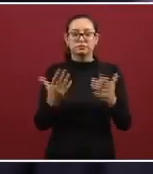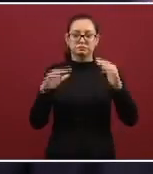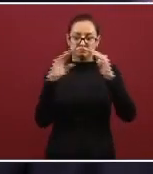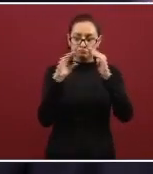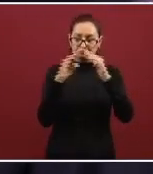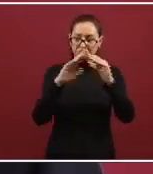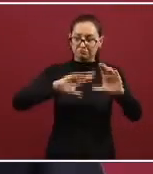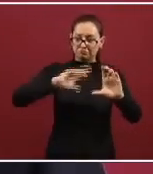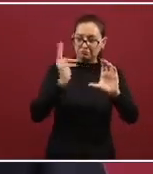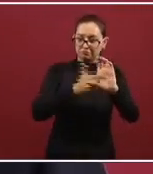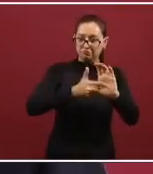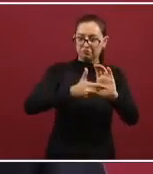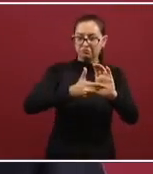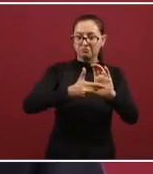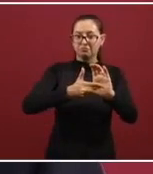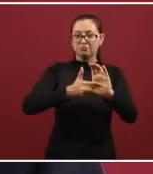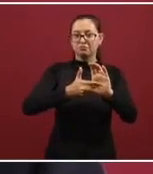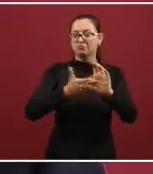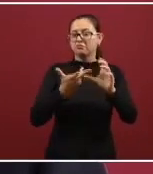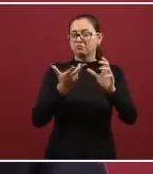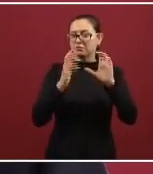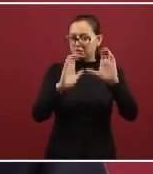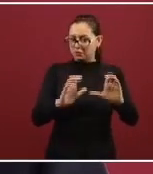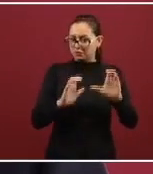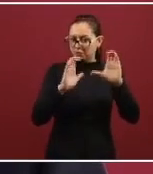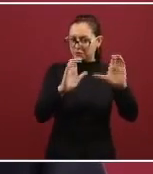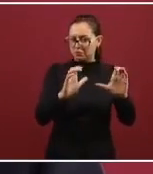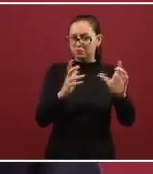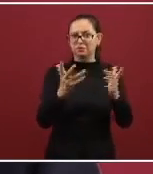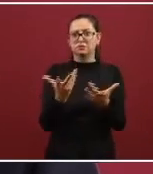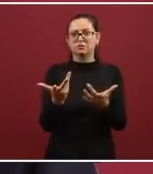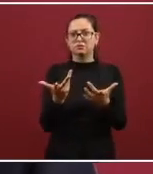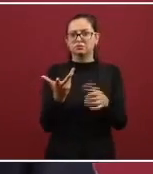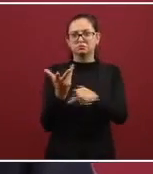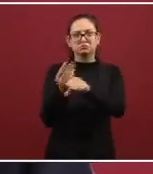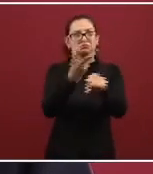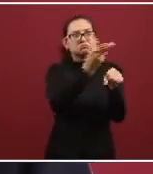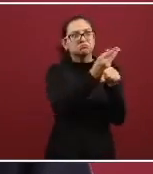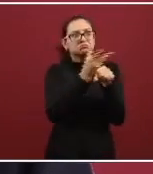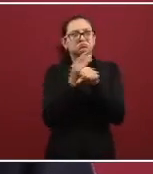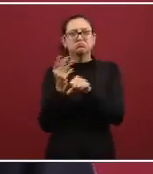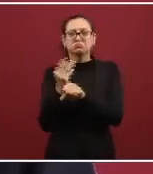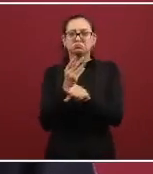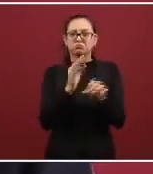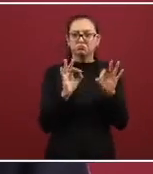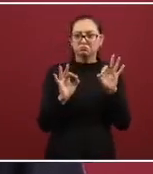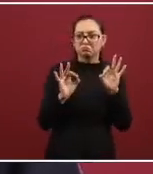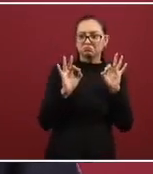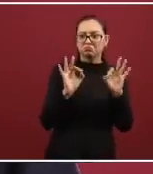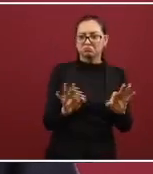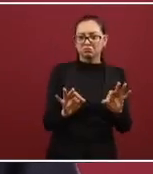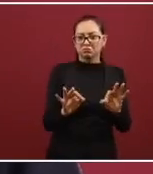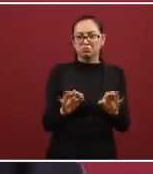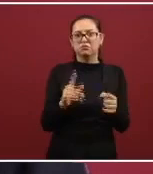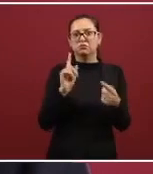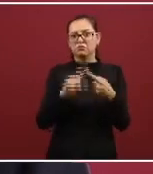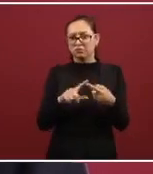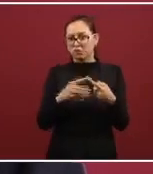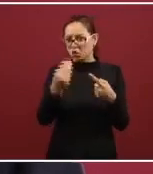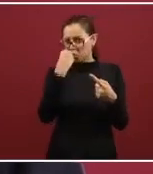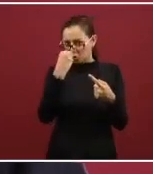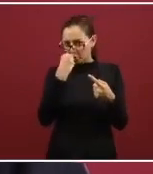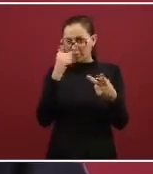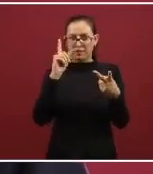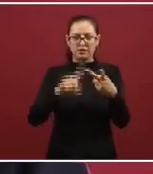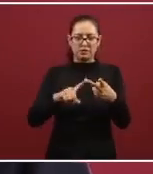albergues con buenas condiciones, esto es, que haya alimentación,